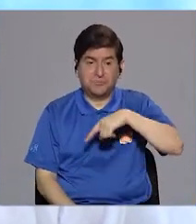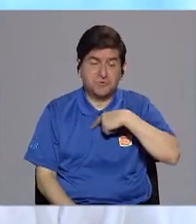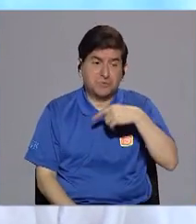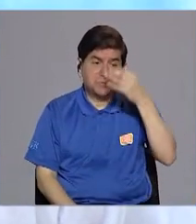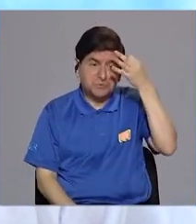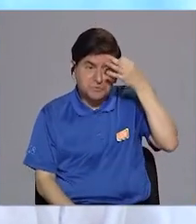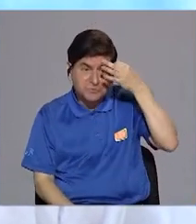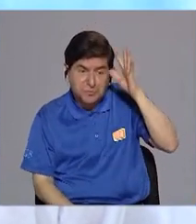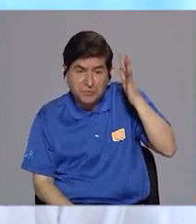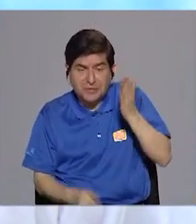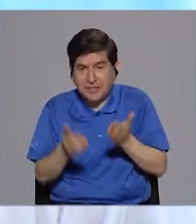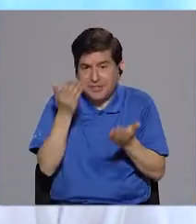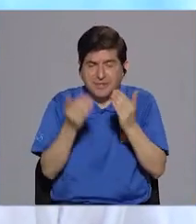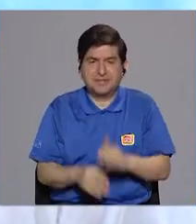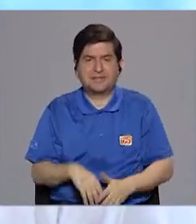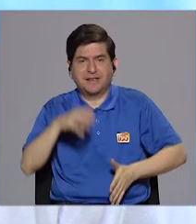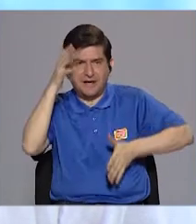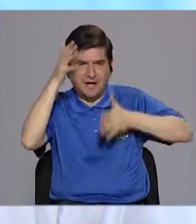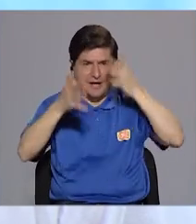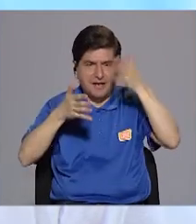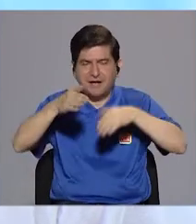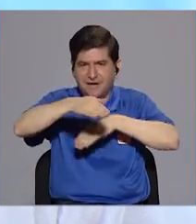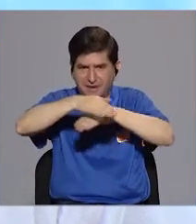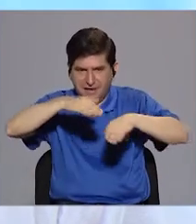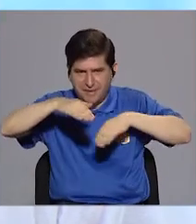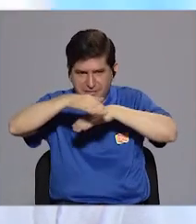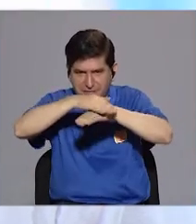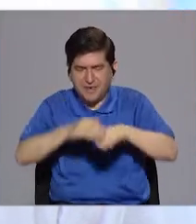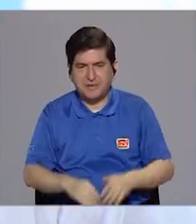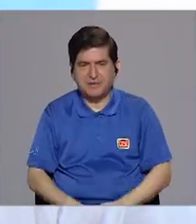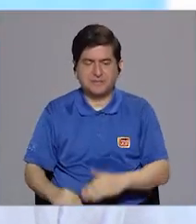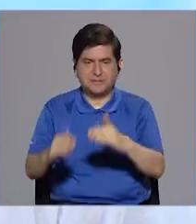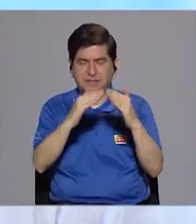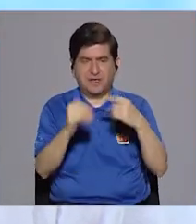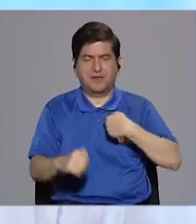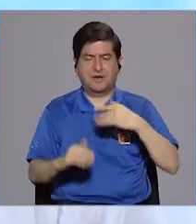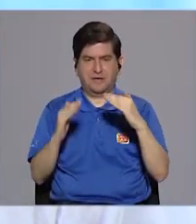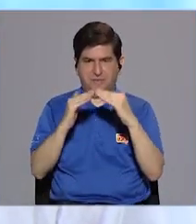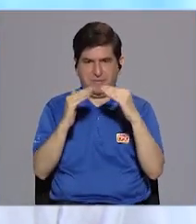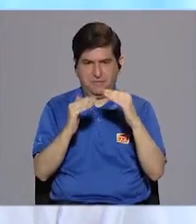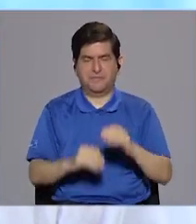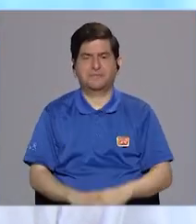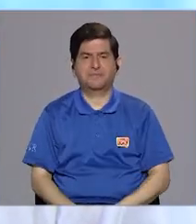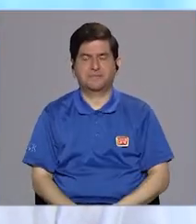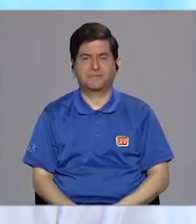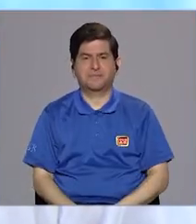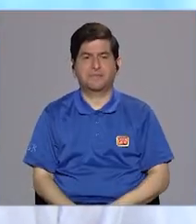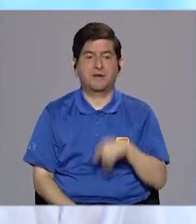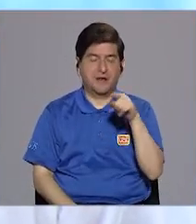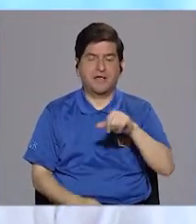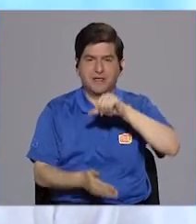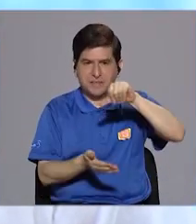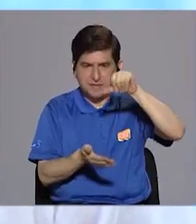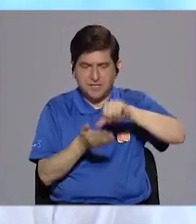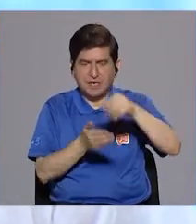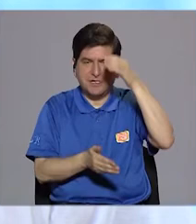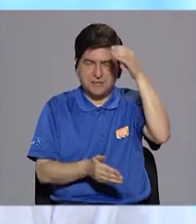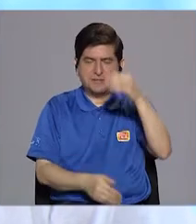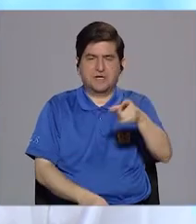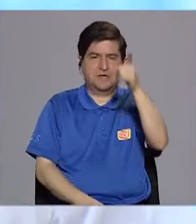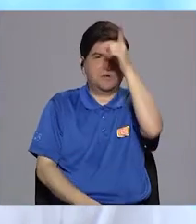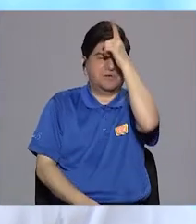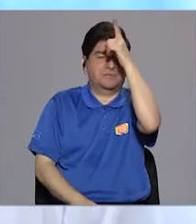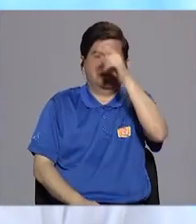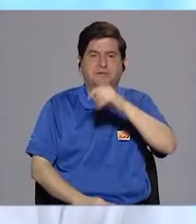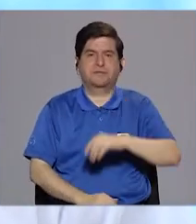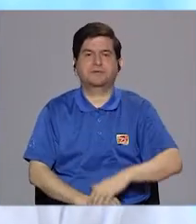supongo, nosotros creamos también una plataforma en la ciudad donde yo vivo, que es Weimar, que es el corazón cultural de